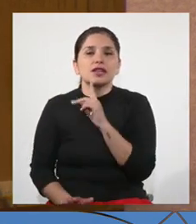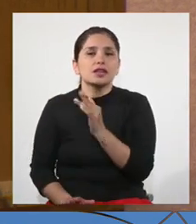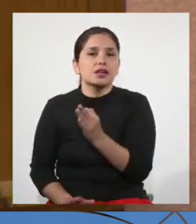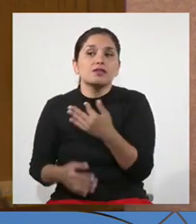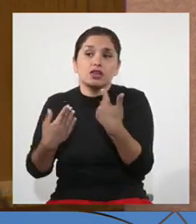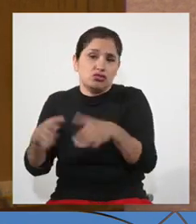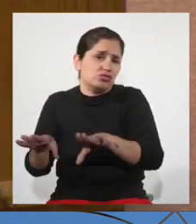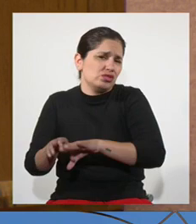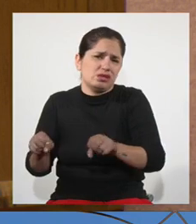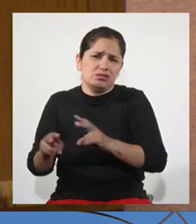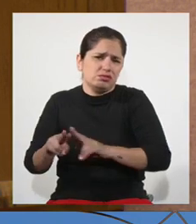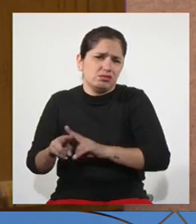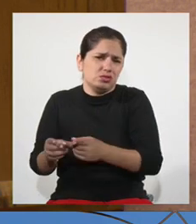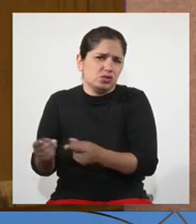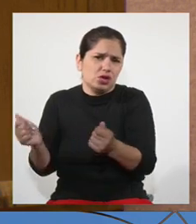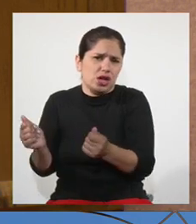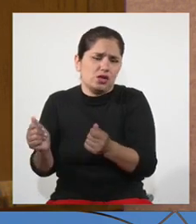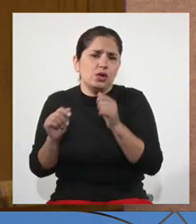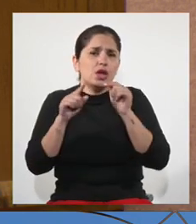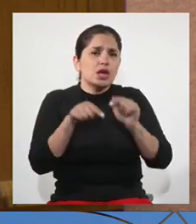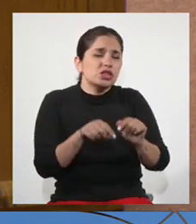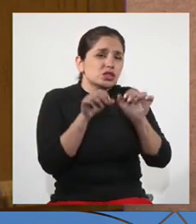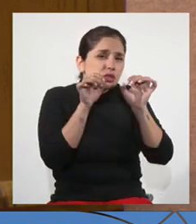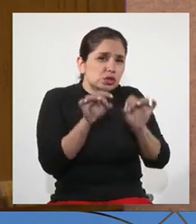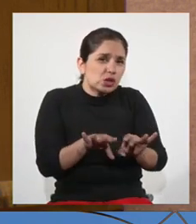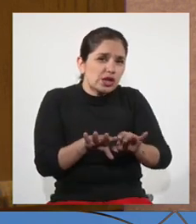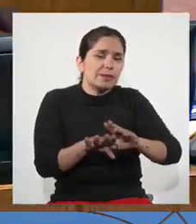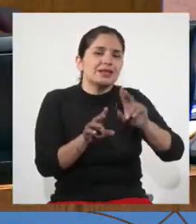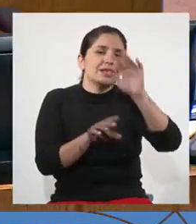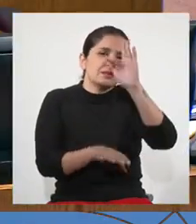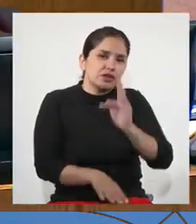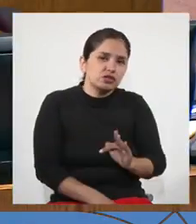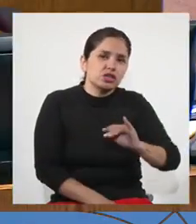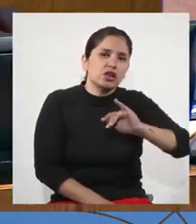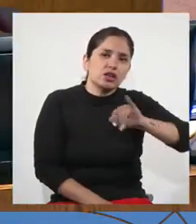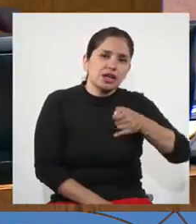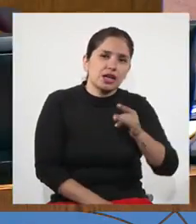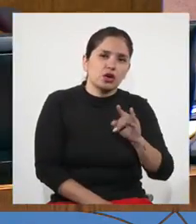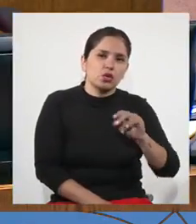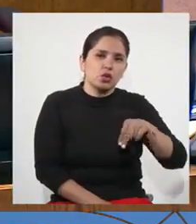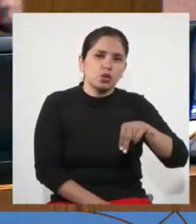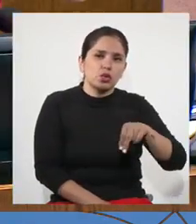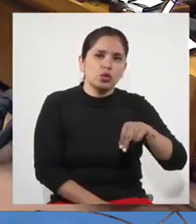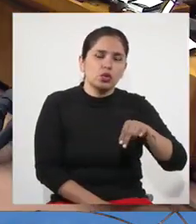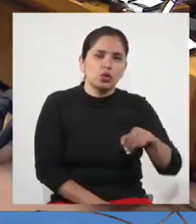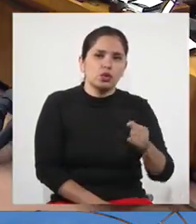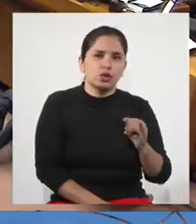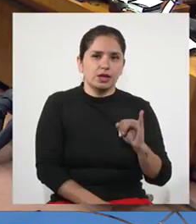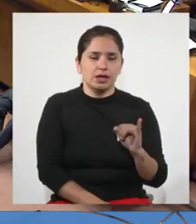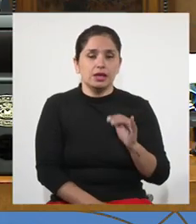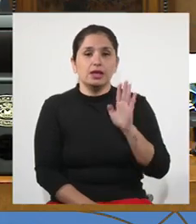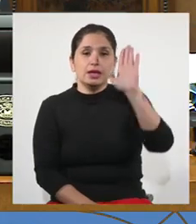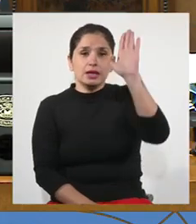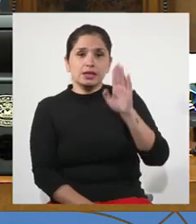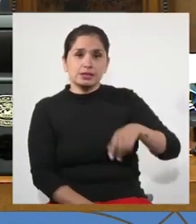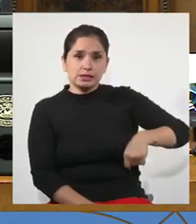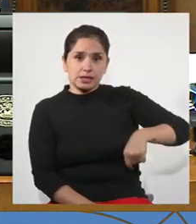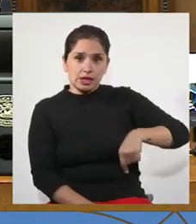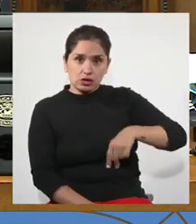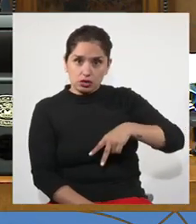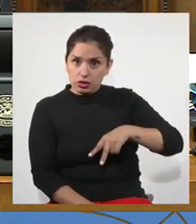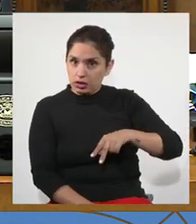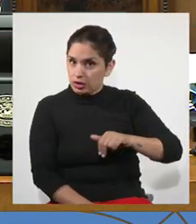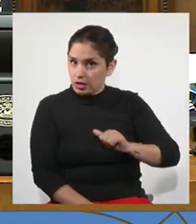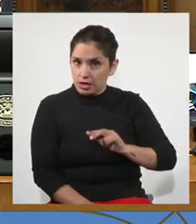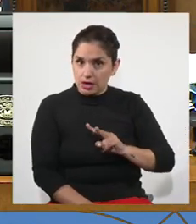resuelto. Lo tienen resuelto. Es solamente para los casos de la Junji. Gracias. Senador Navarro, ¿lo suyo sobre lo mismo o no?